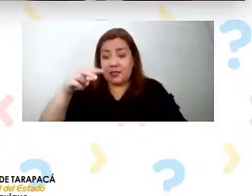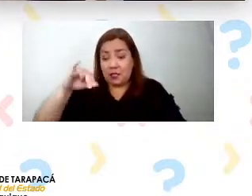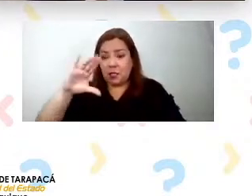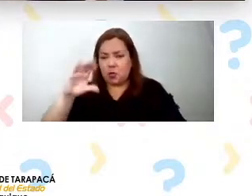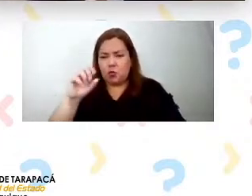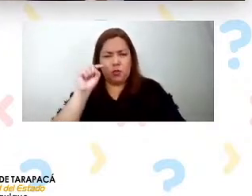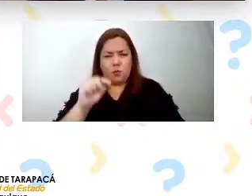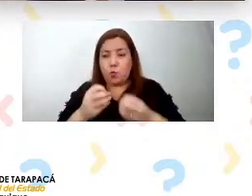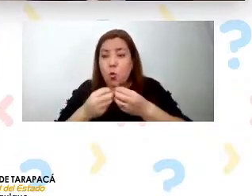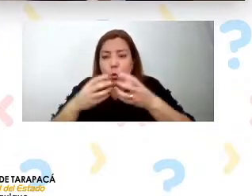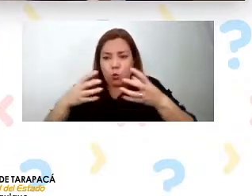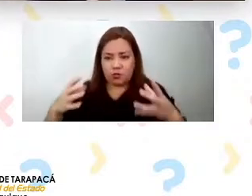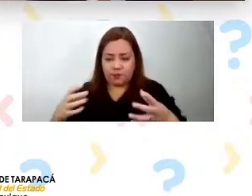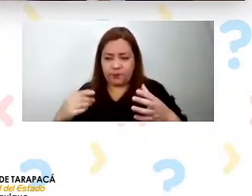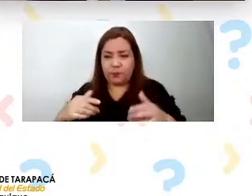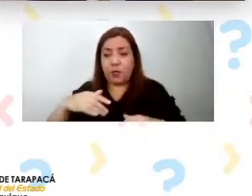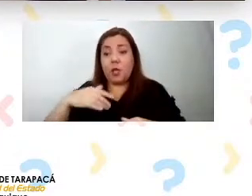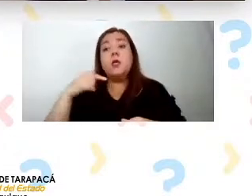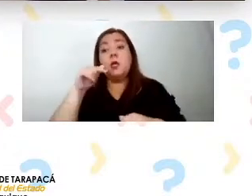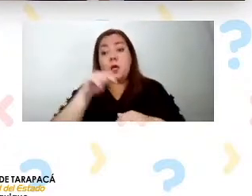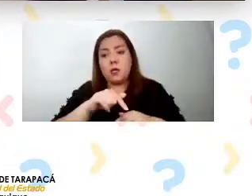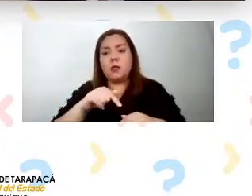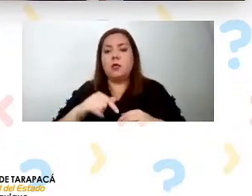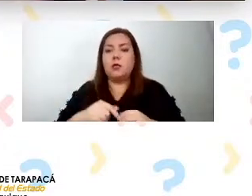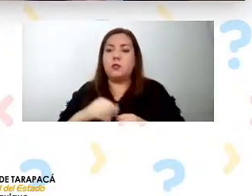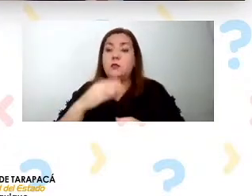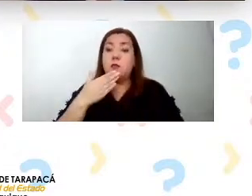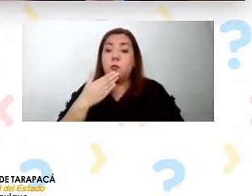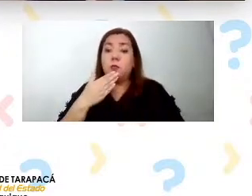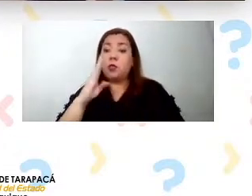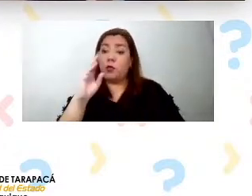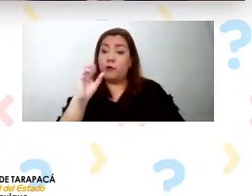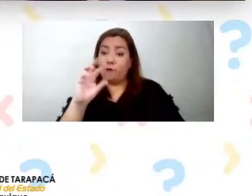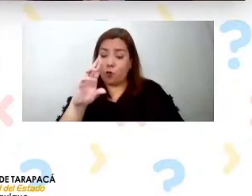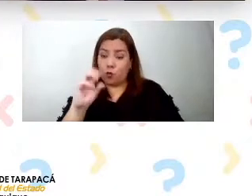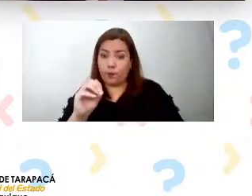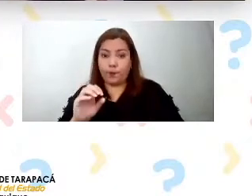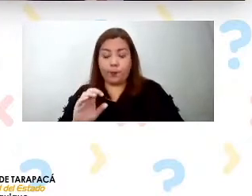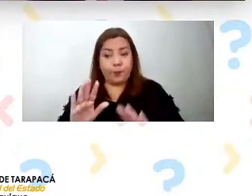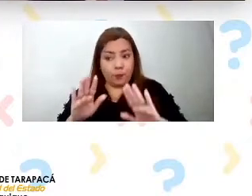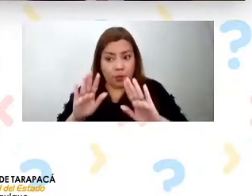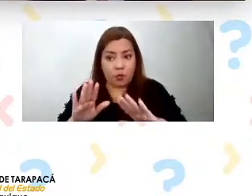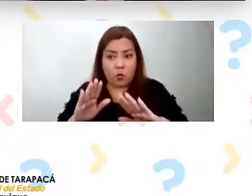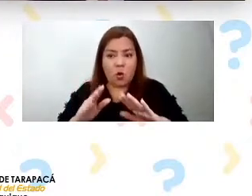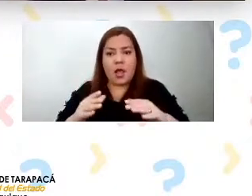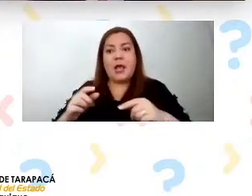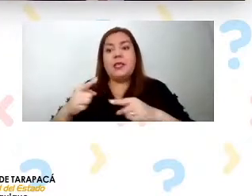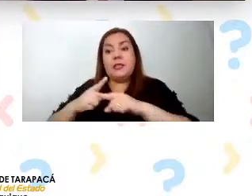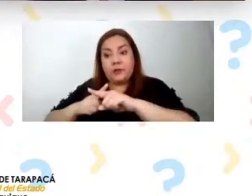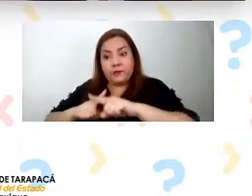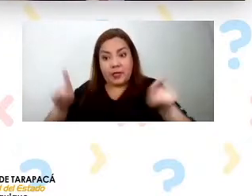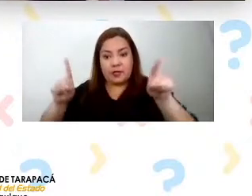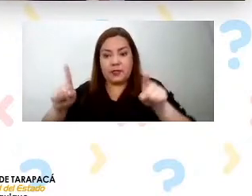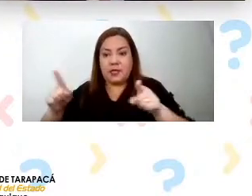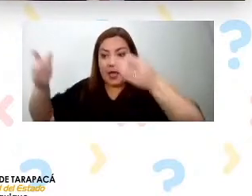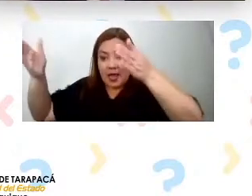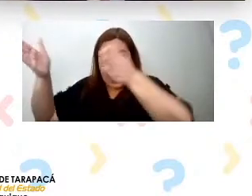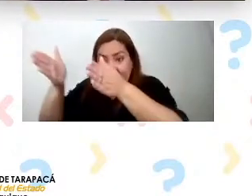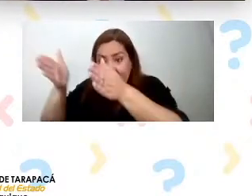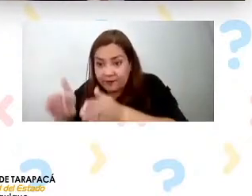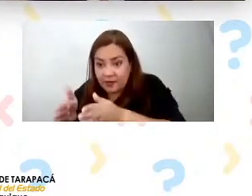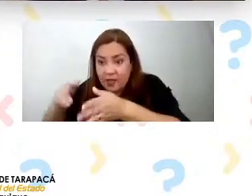importantes, y también las concentraciones de boro. Sin embargo, la quebrada de Tarapacá no le sucede lo